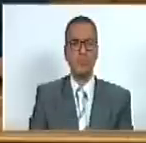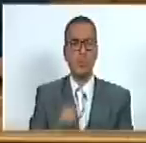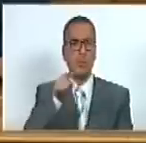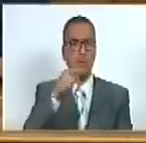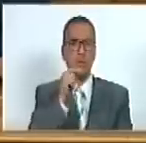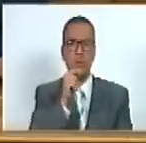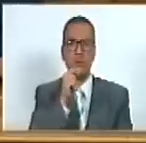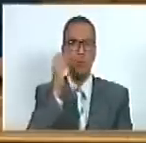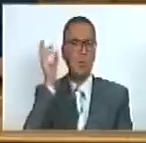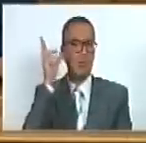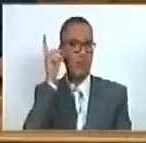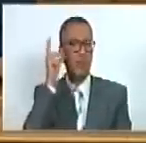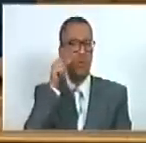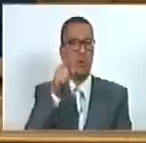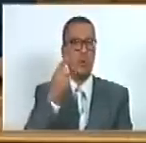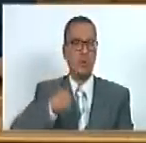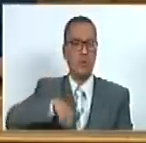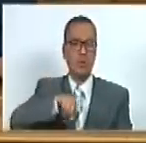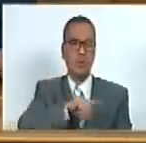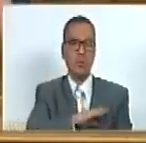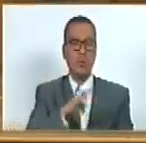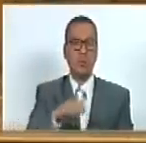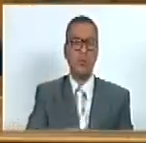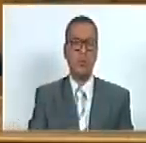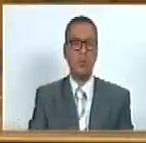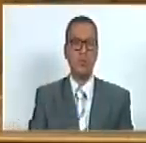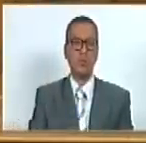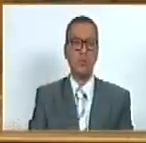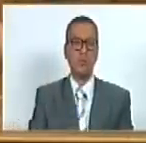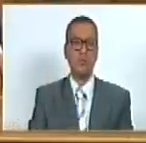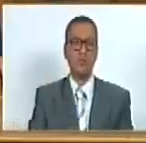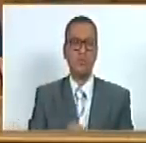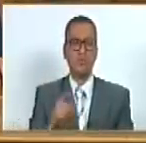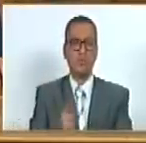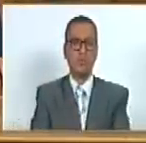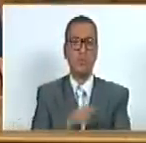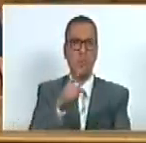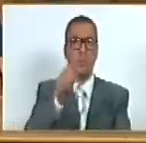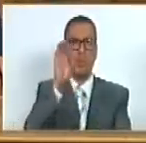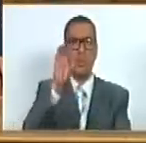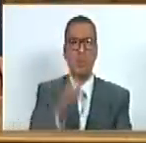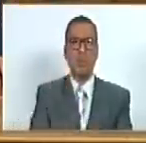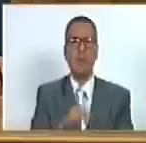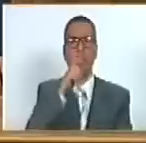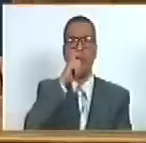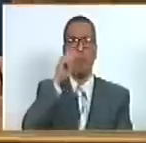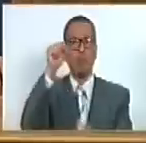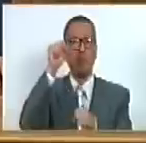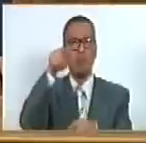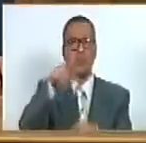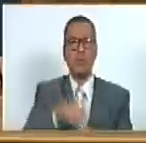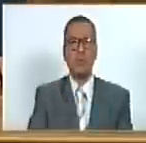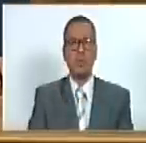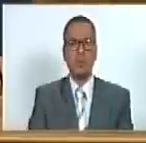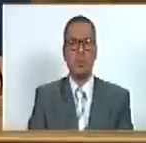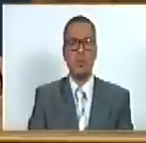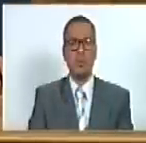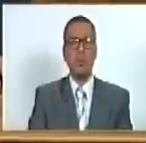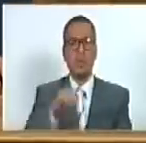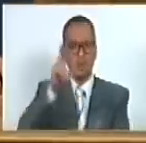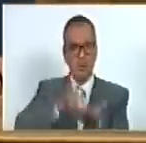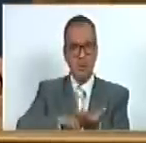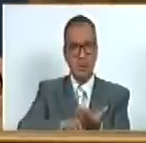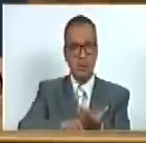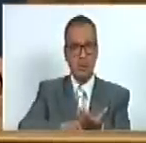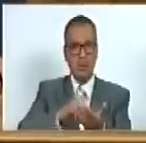escucha, porque es de nosotros, compañeros, hermanos de este país, a Nicolás Maduro, que aceptó la